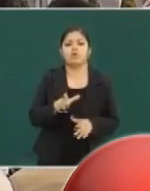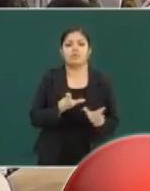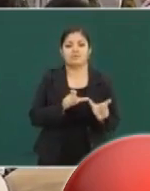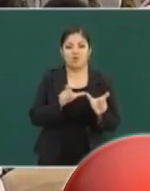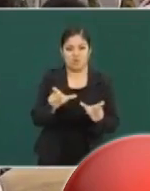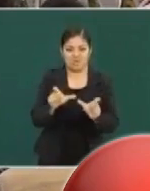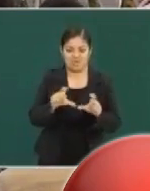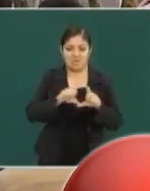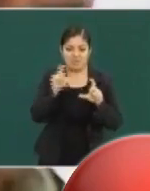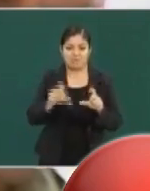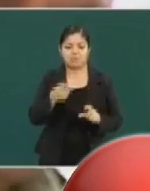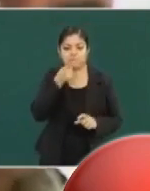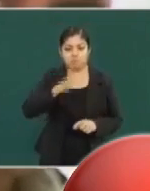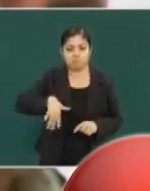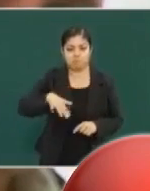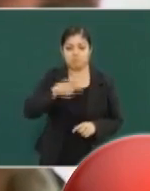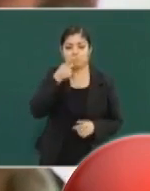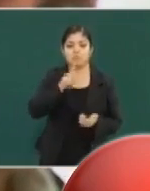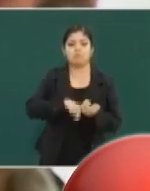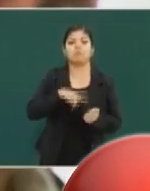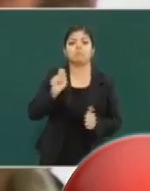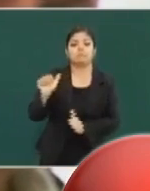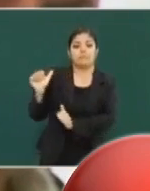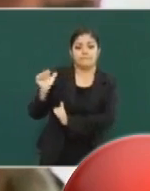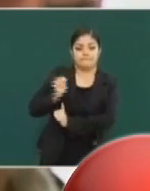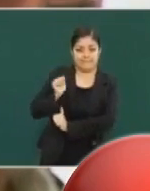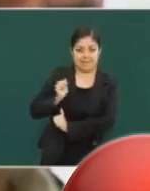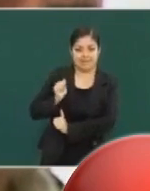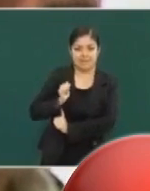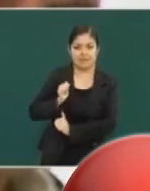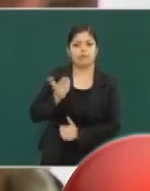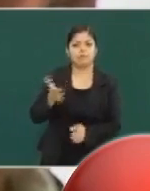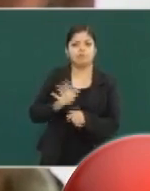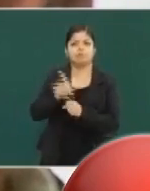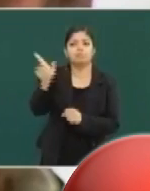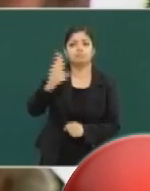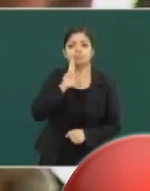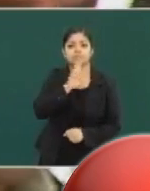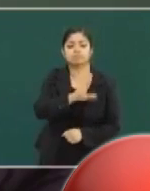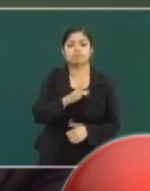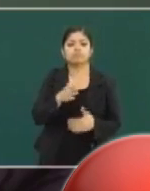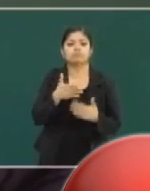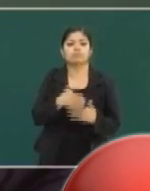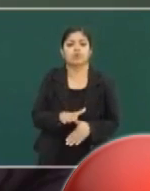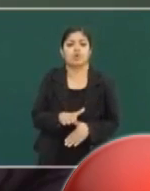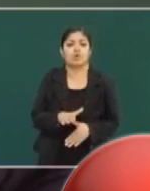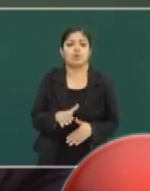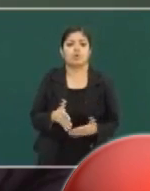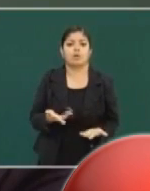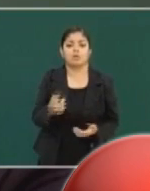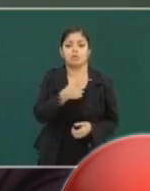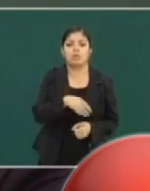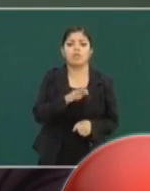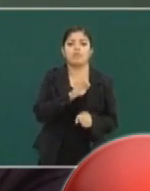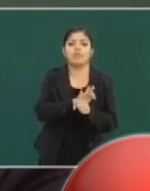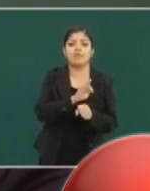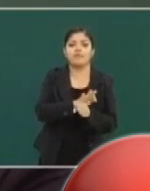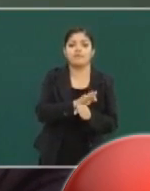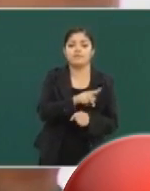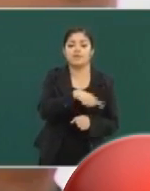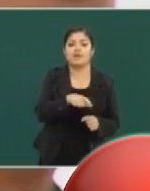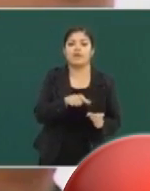que ya nos acaba de decir que es un mando militar, pues qué respuesta le va a dar a los organismos defensores de derechos